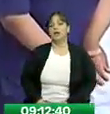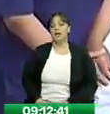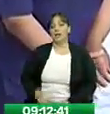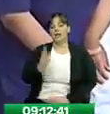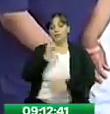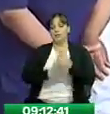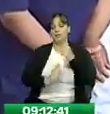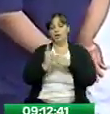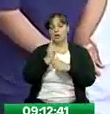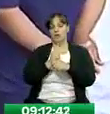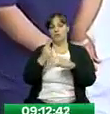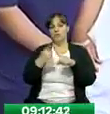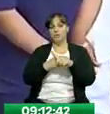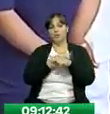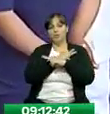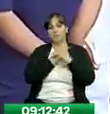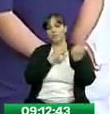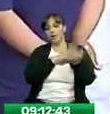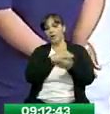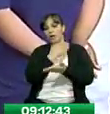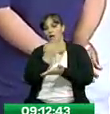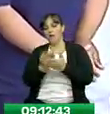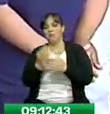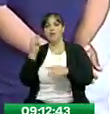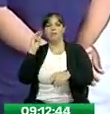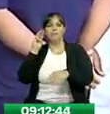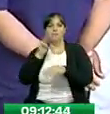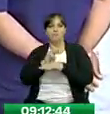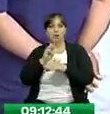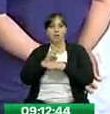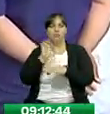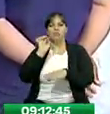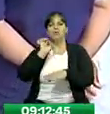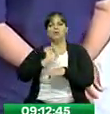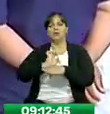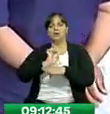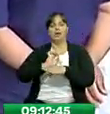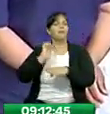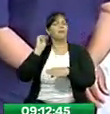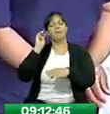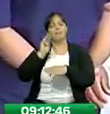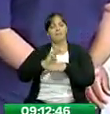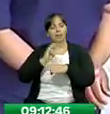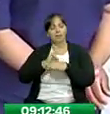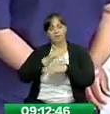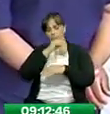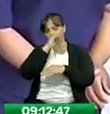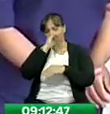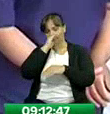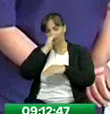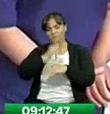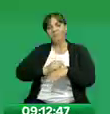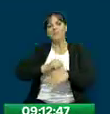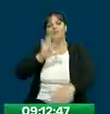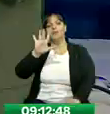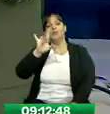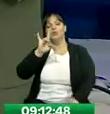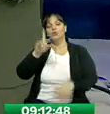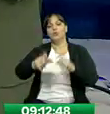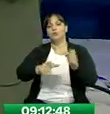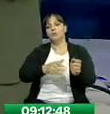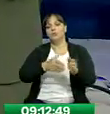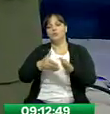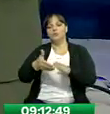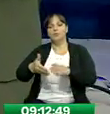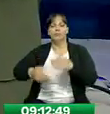se han registrado 43 casos así que a tener mucho cuidado pero tampoco caer en ese pánico en esa psicosis joseluis y amigos muy buen día